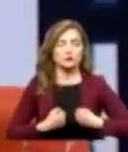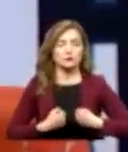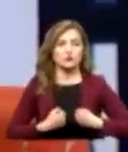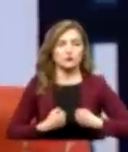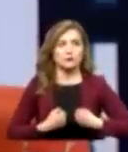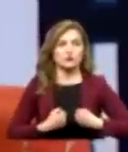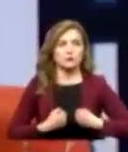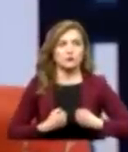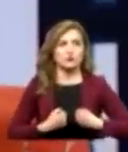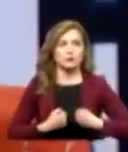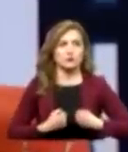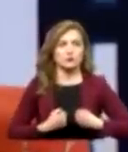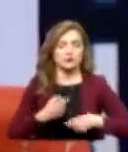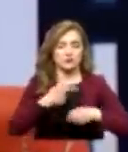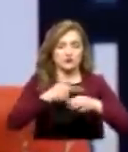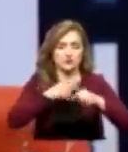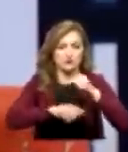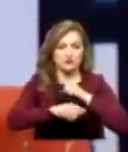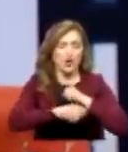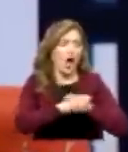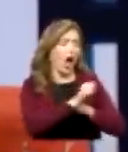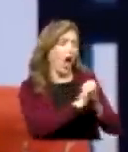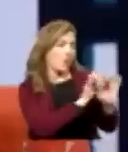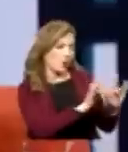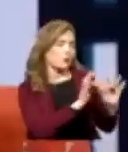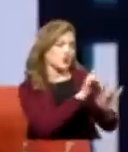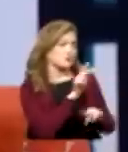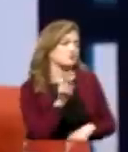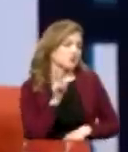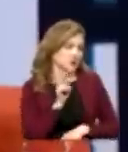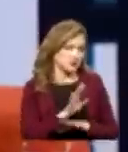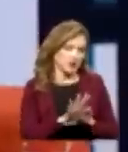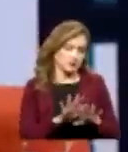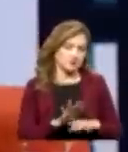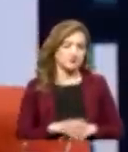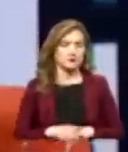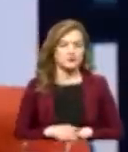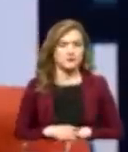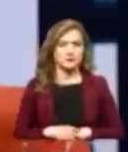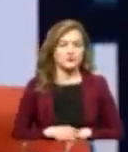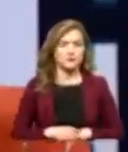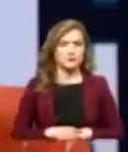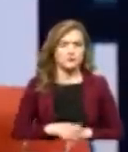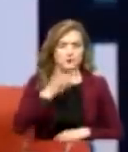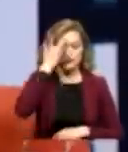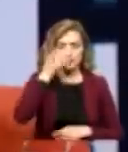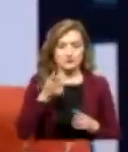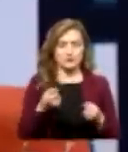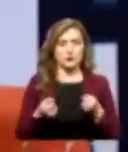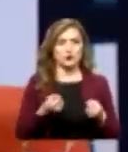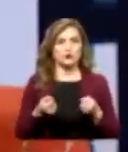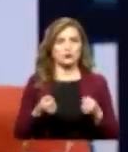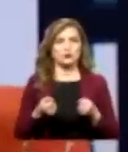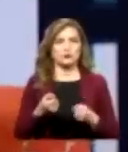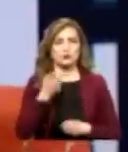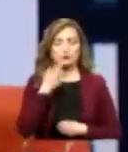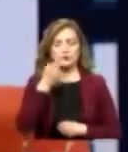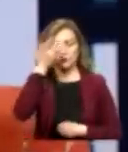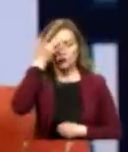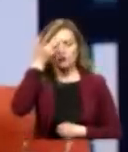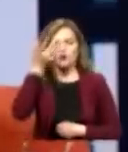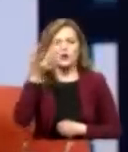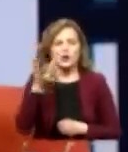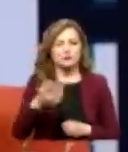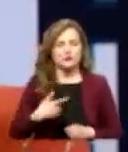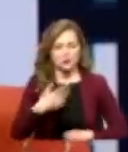que haya llegado tal vez a un femicidio para decir, sí, pobrecita. Entonces, ¿por qué no podemos empoderarnos? Y es lo que yo he dicho, o sea, yo no